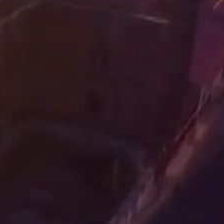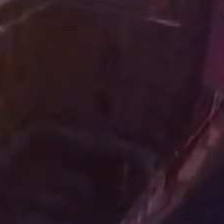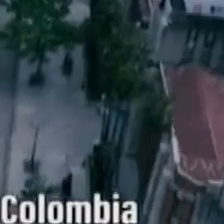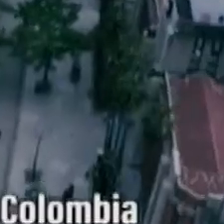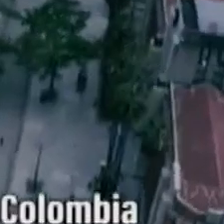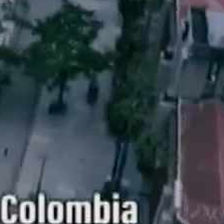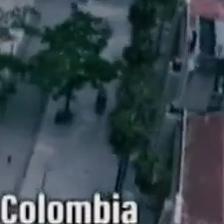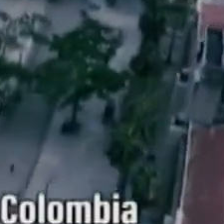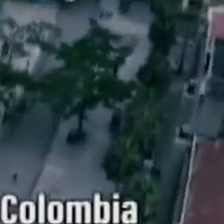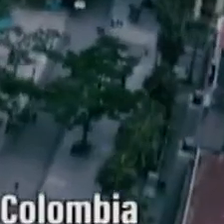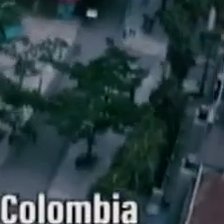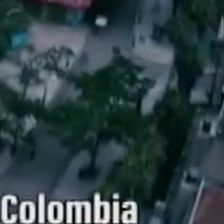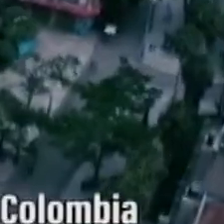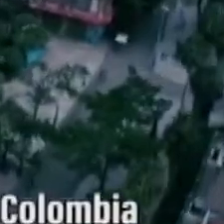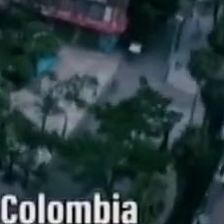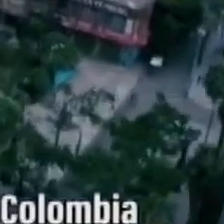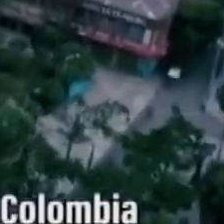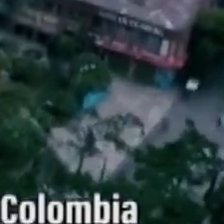Mi ciudad cambió.